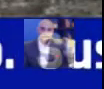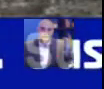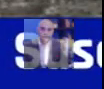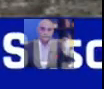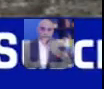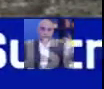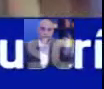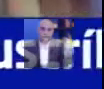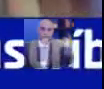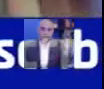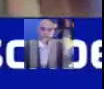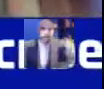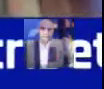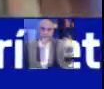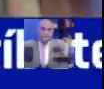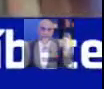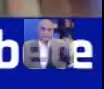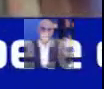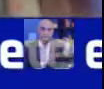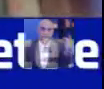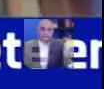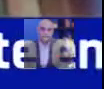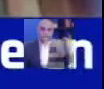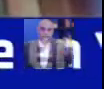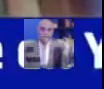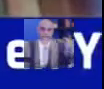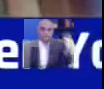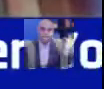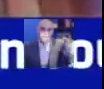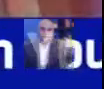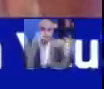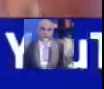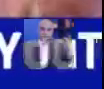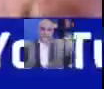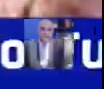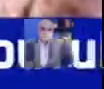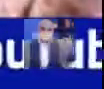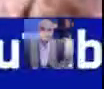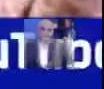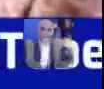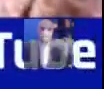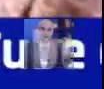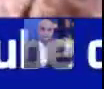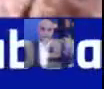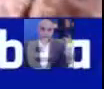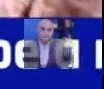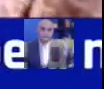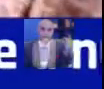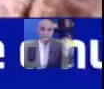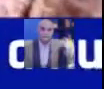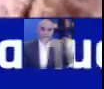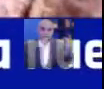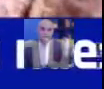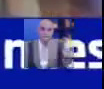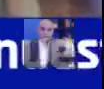pueblo, en el beneficio comunitario. Entonces, creo que la oposición está totalmente